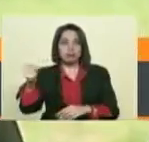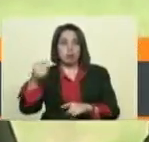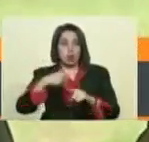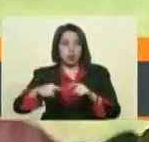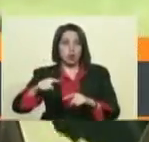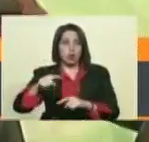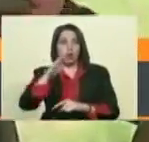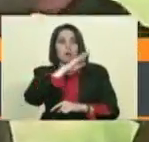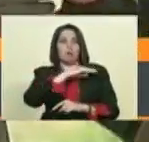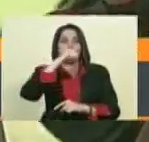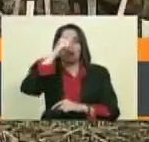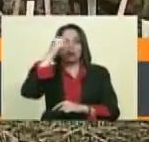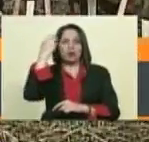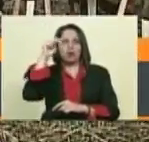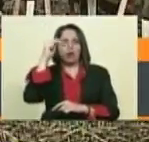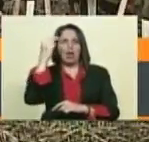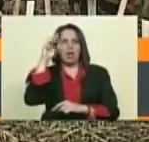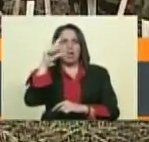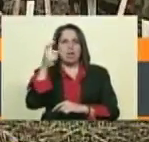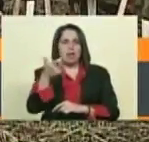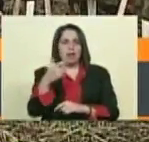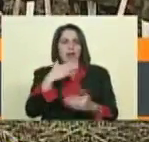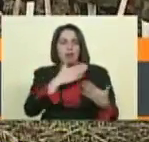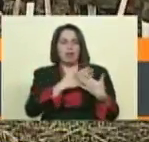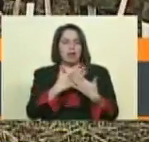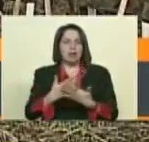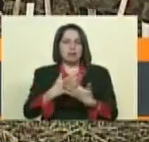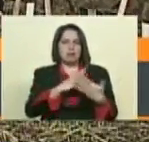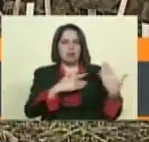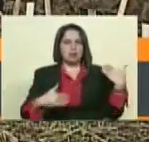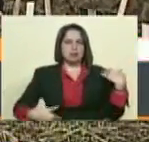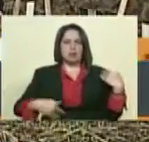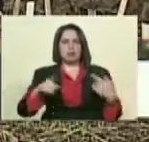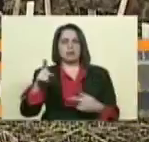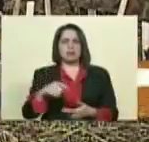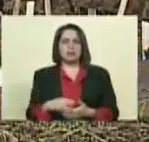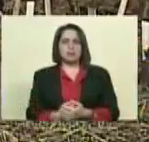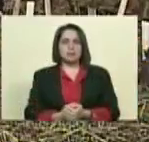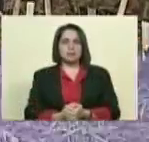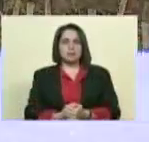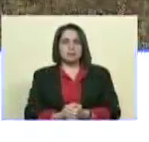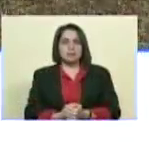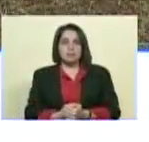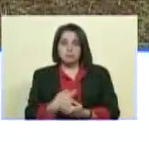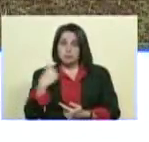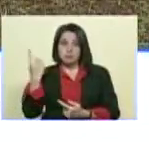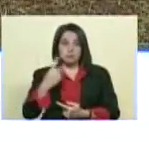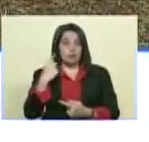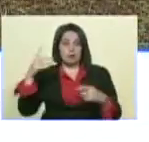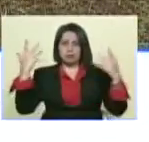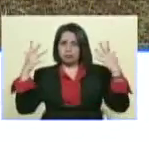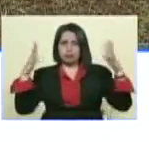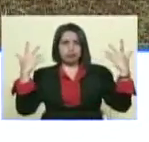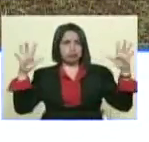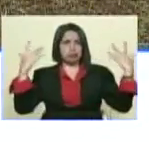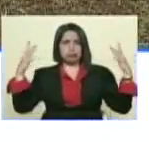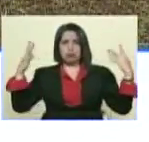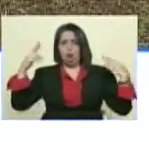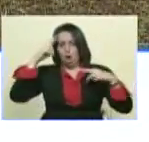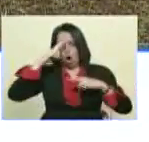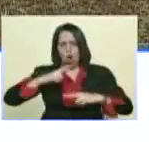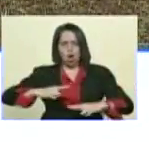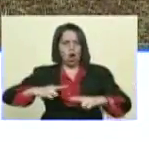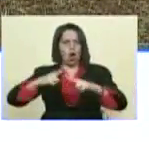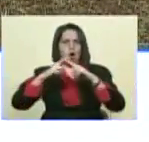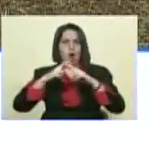general el pase. Adelante, mi comandante en jefe. Bueno, solo nos queda darles un aplauso de reconocimiento